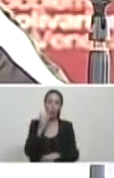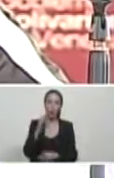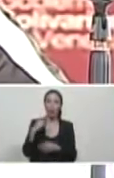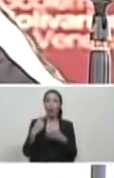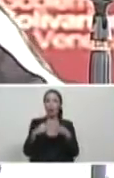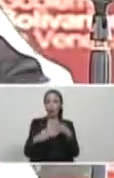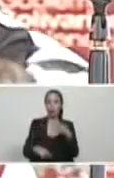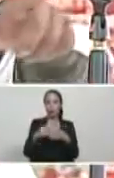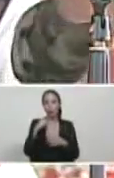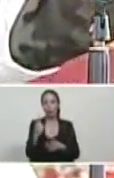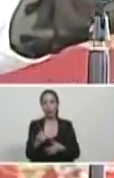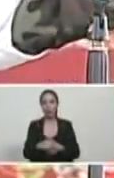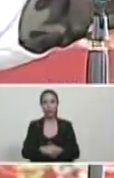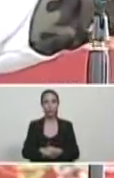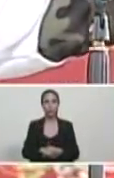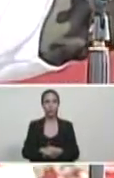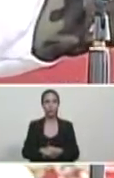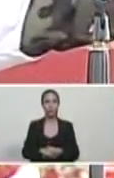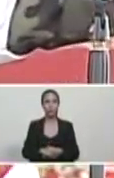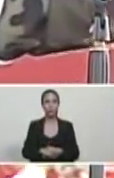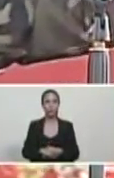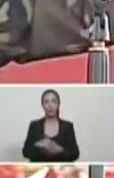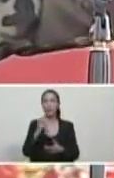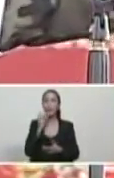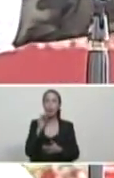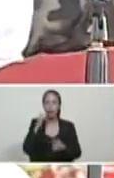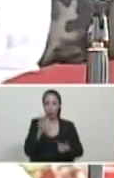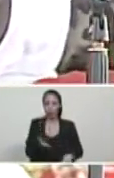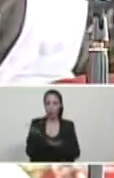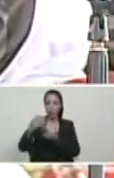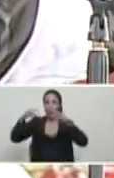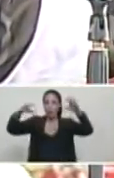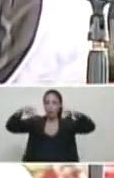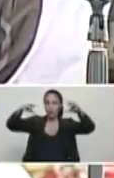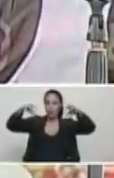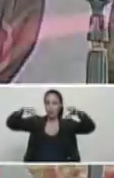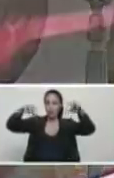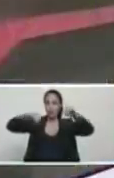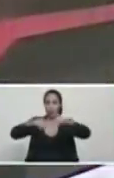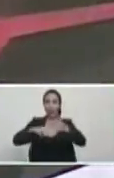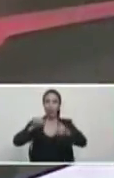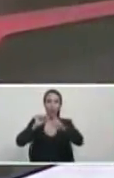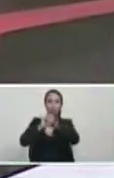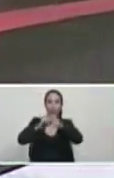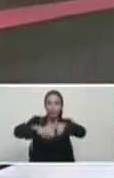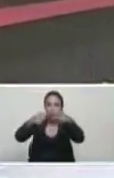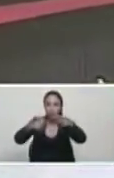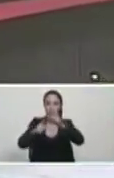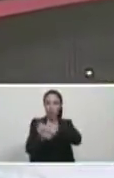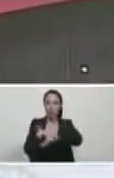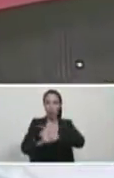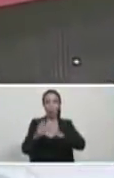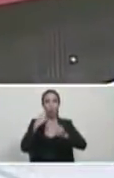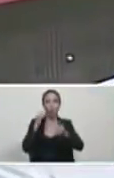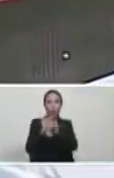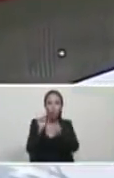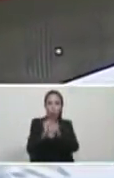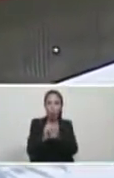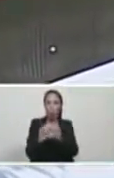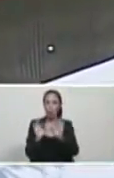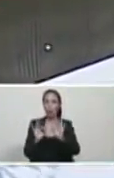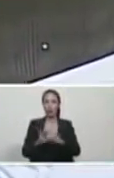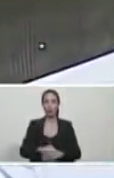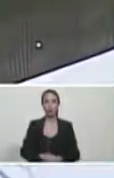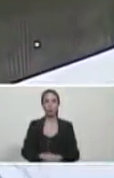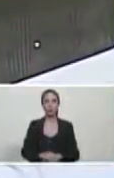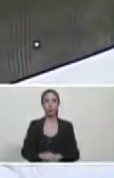Quivén. Entonces, ese tablero se moja, pase lo que pase, no se daña, porque estuvimos evaluando. Este tablero que tienen aquí